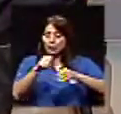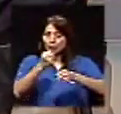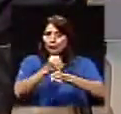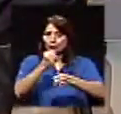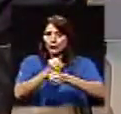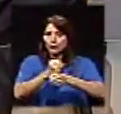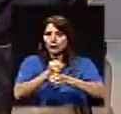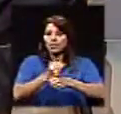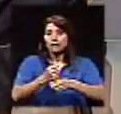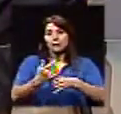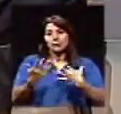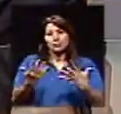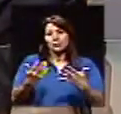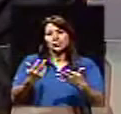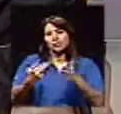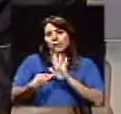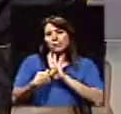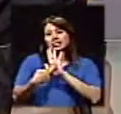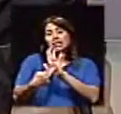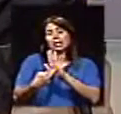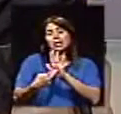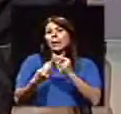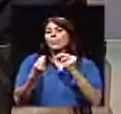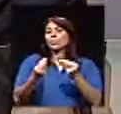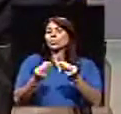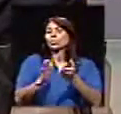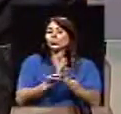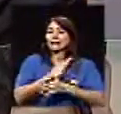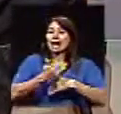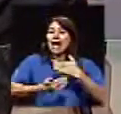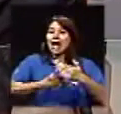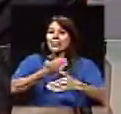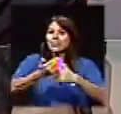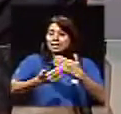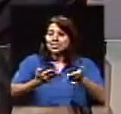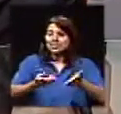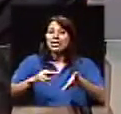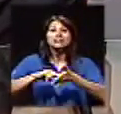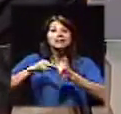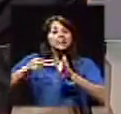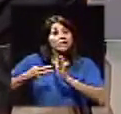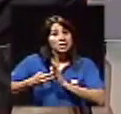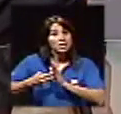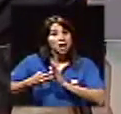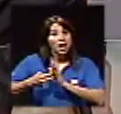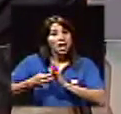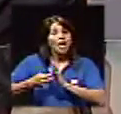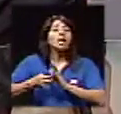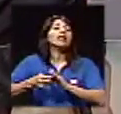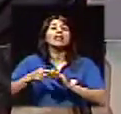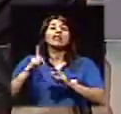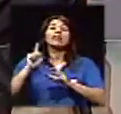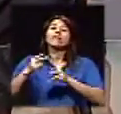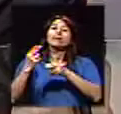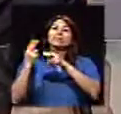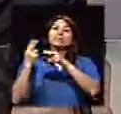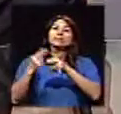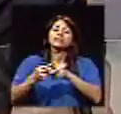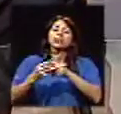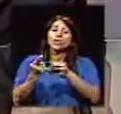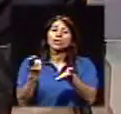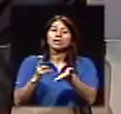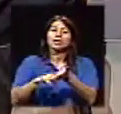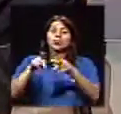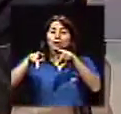representa por los trámites, significa tener una persona 6 meses, por lo menos medio tiempo, dedicado exclusivamente